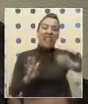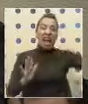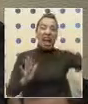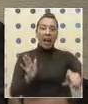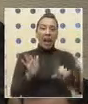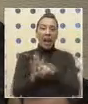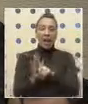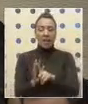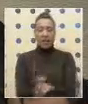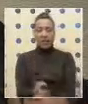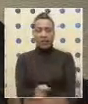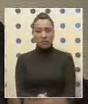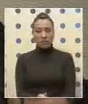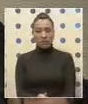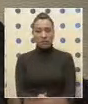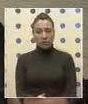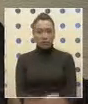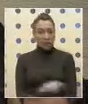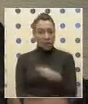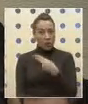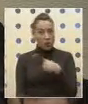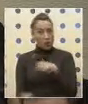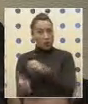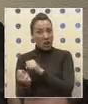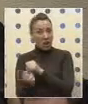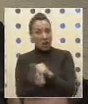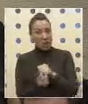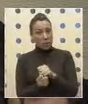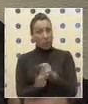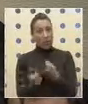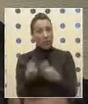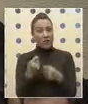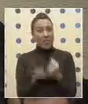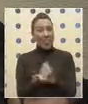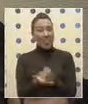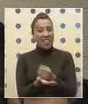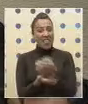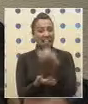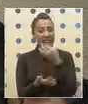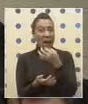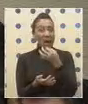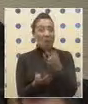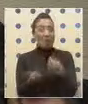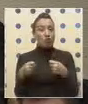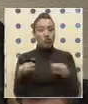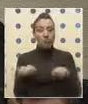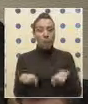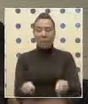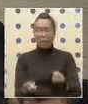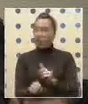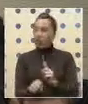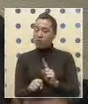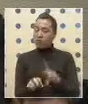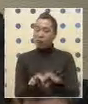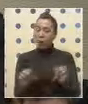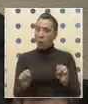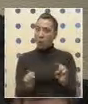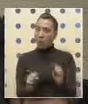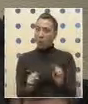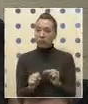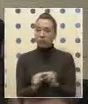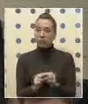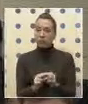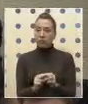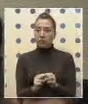legislación. Nuestra oposición a la venta de remedios en supermercados no tiene que ver